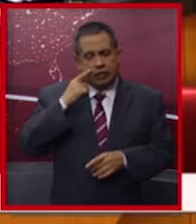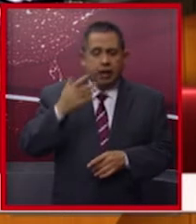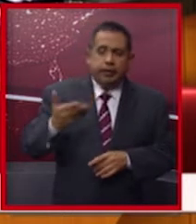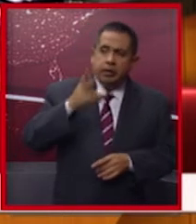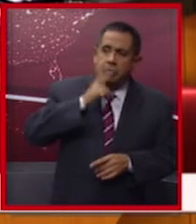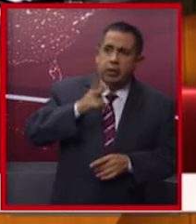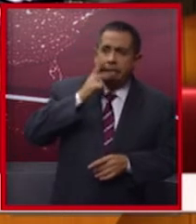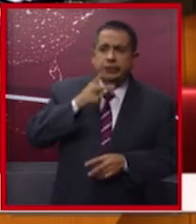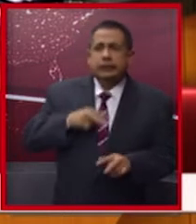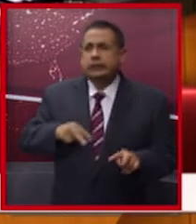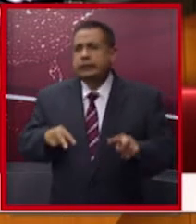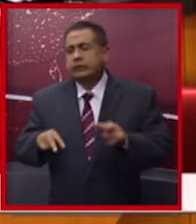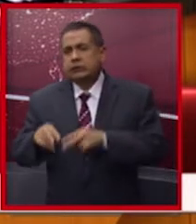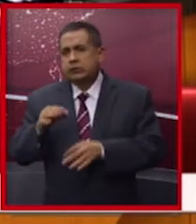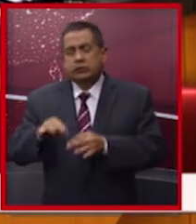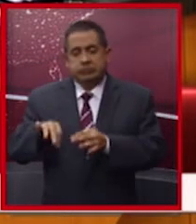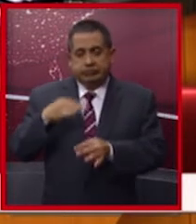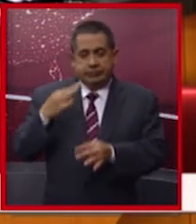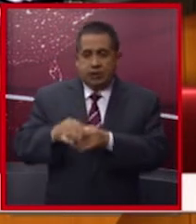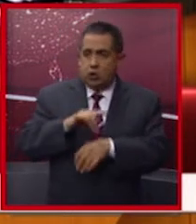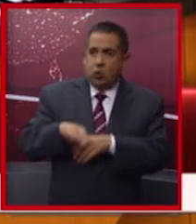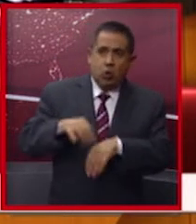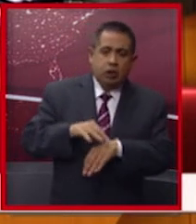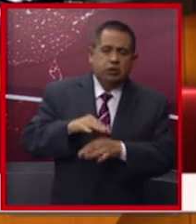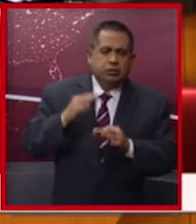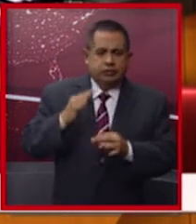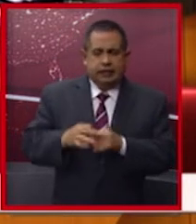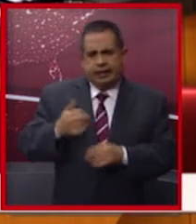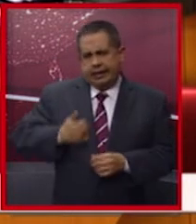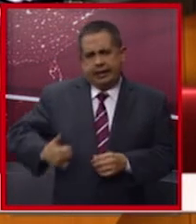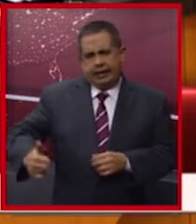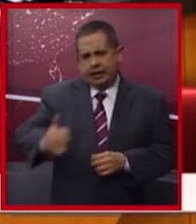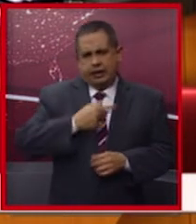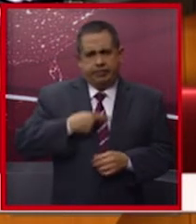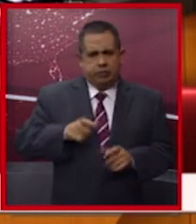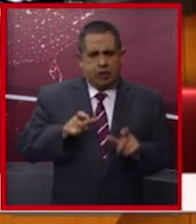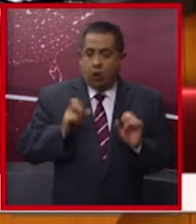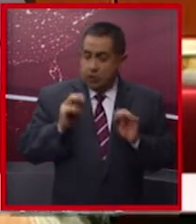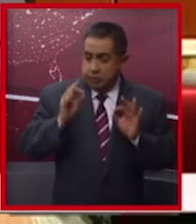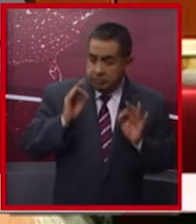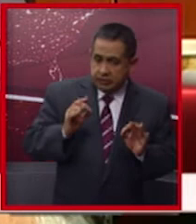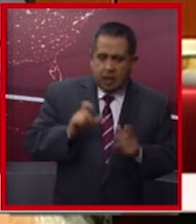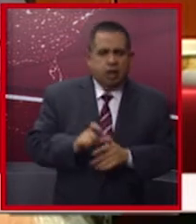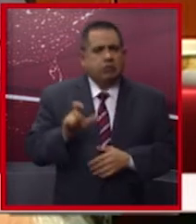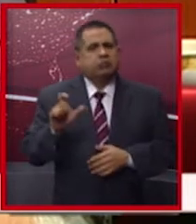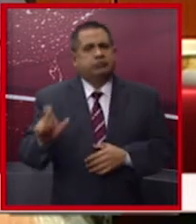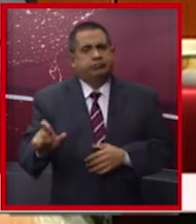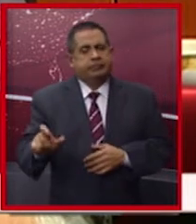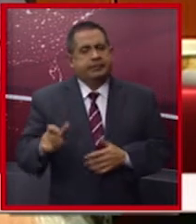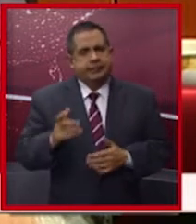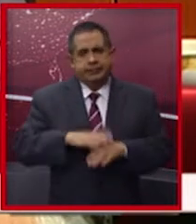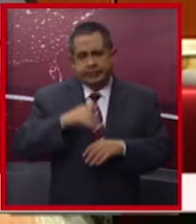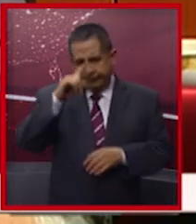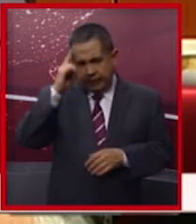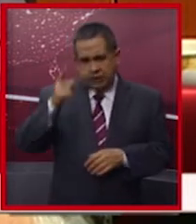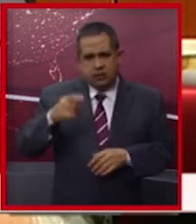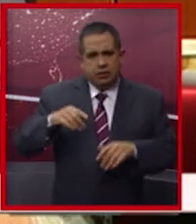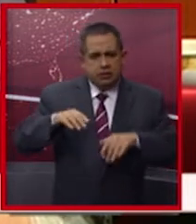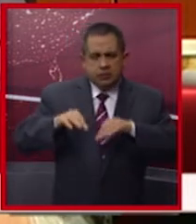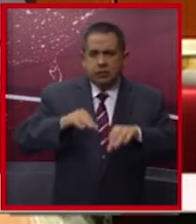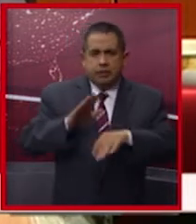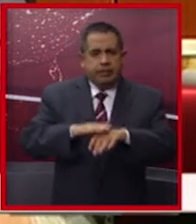identificó al pie en la ubicación física de cada una de las viviendas. Ello permite una